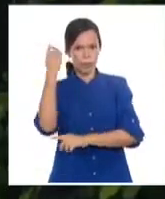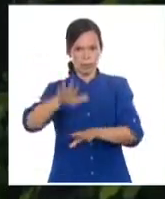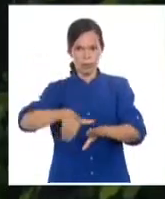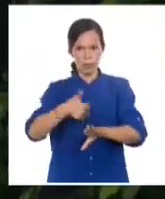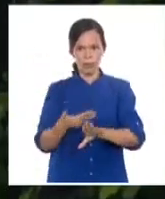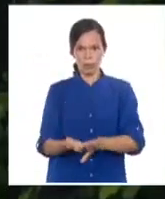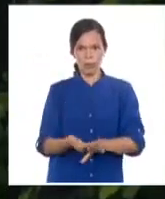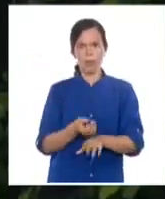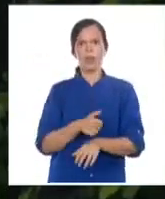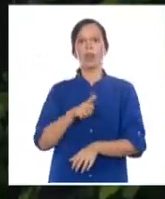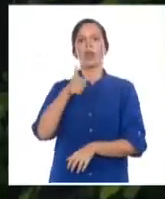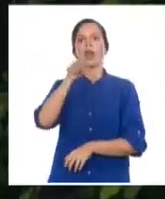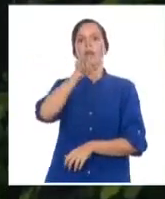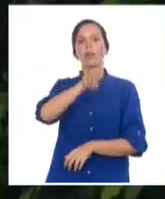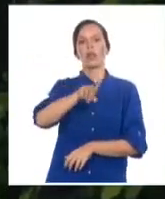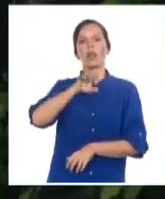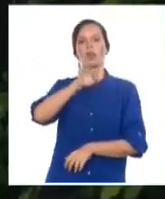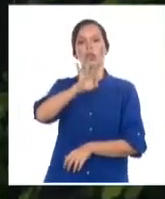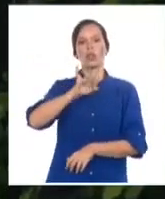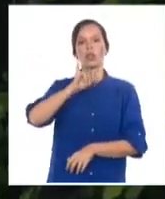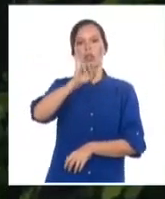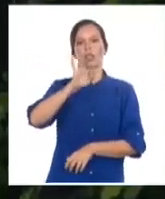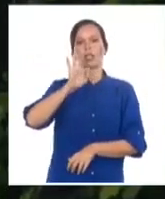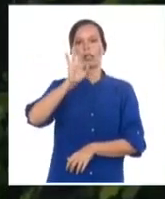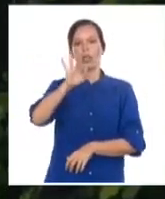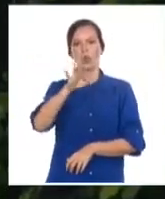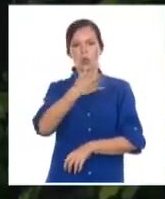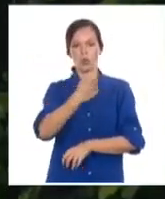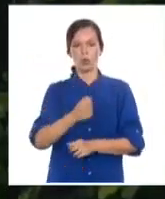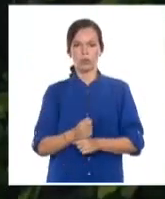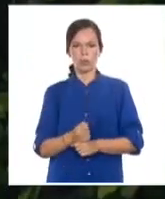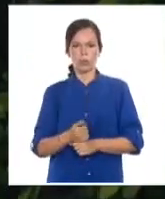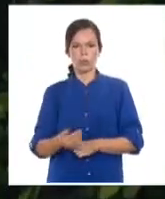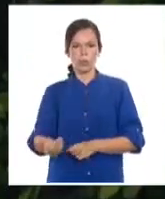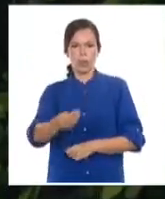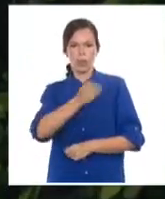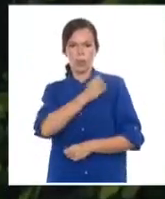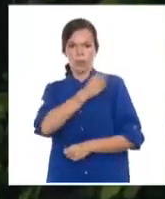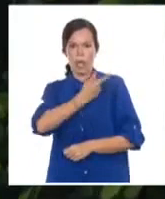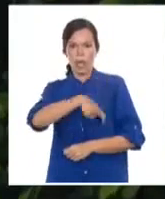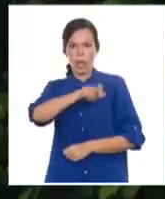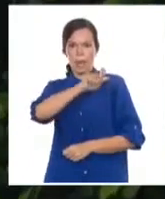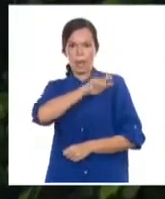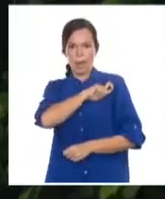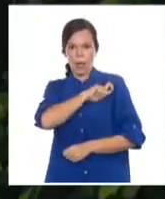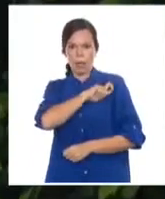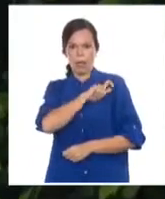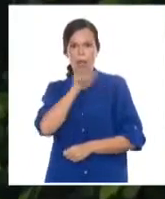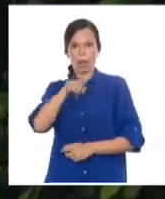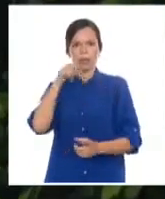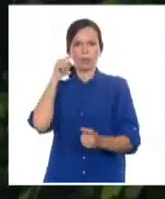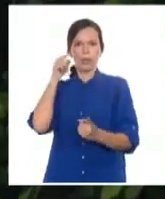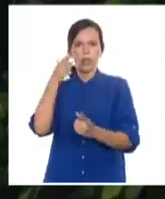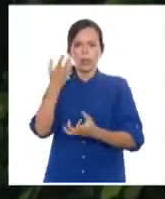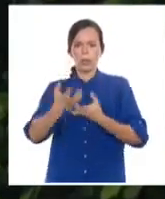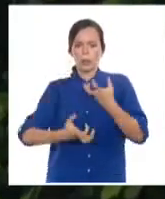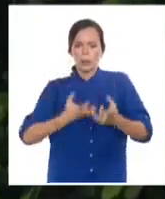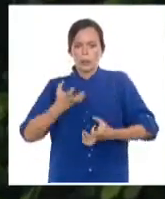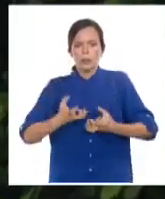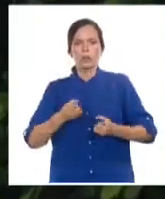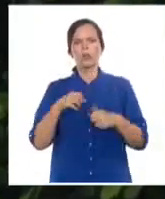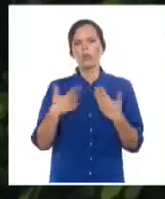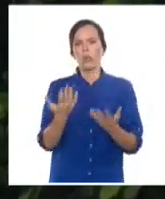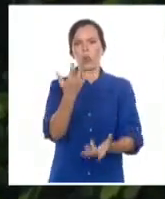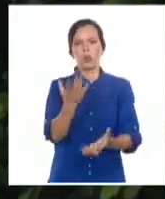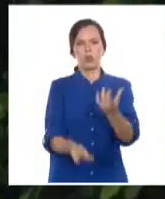1868 la soberbia del ejército español intentaría reducirlos a cenizas sin embargo como es